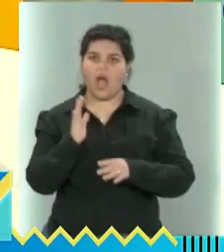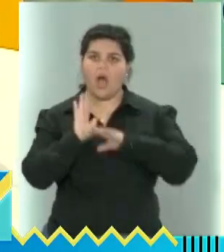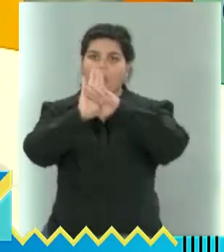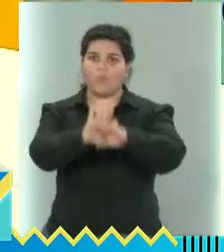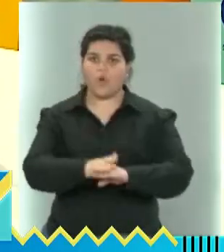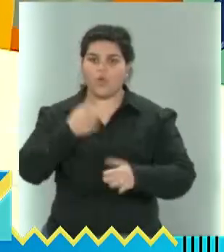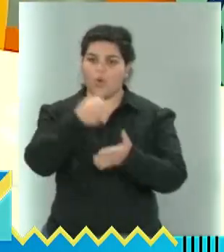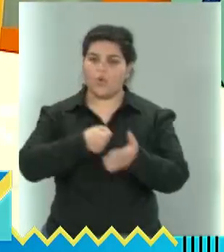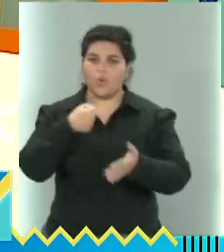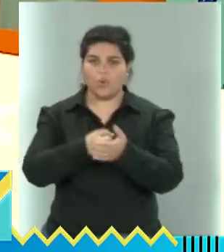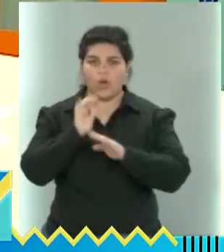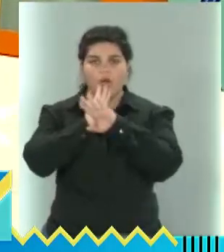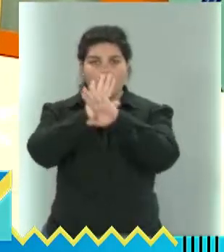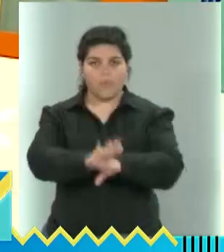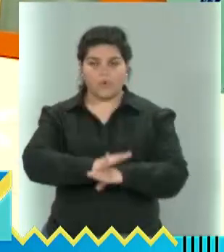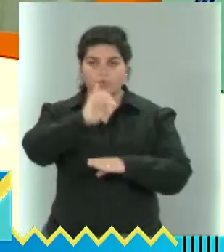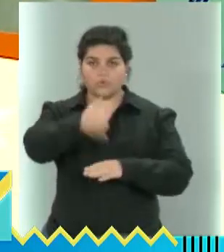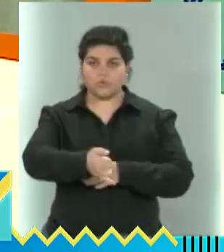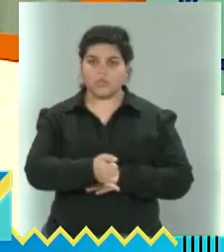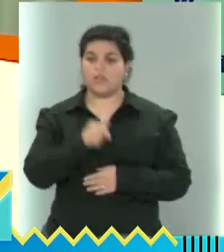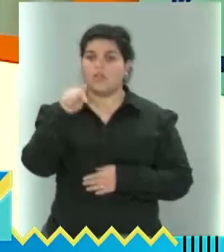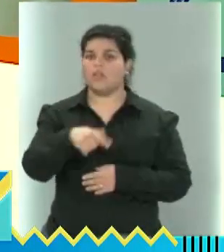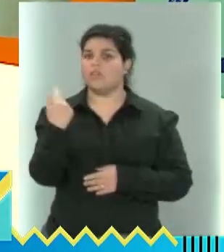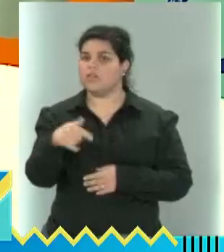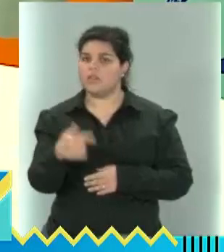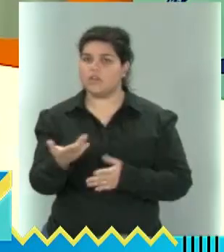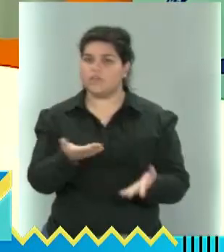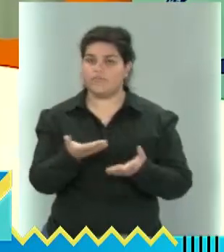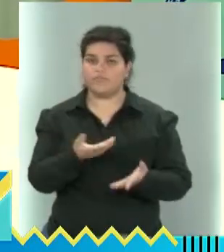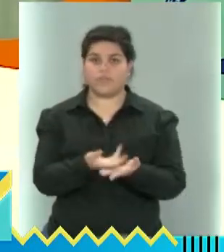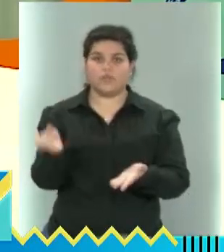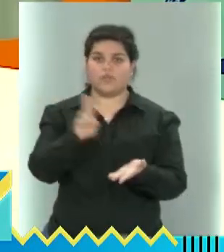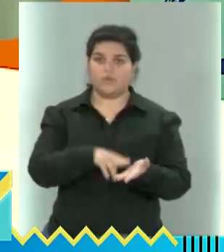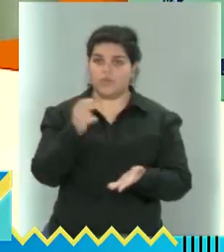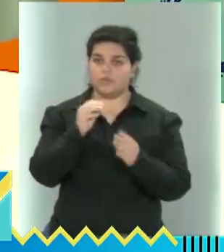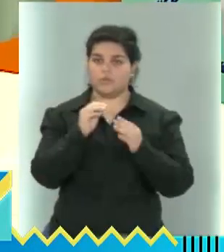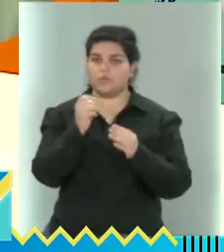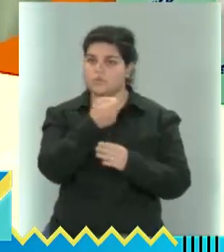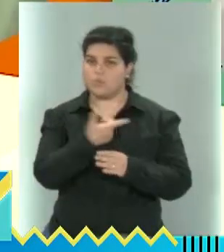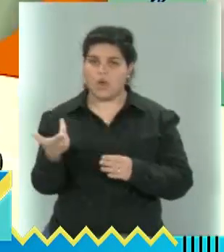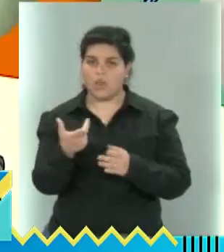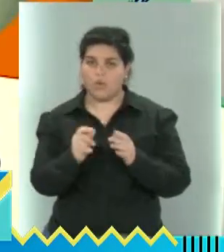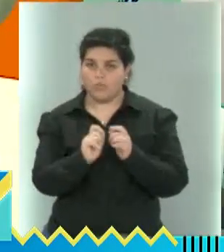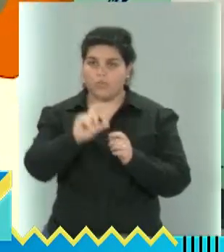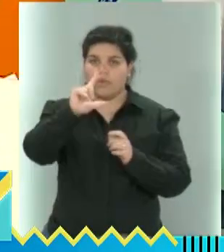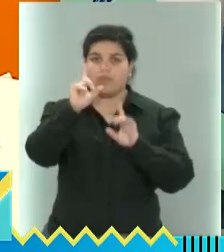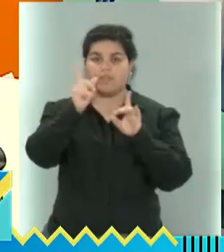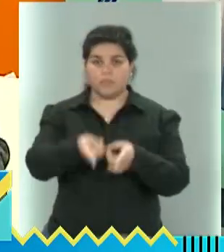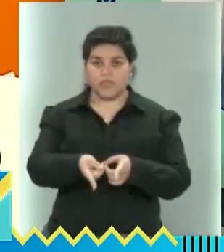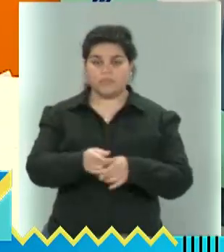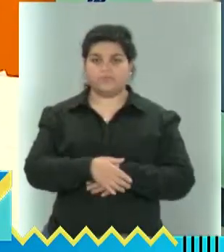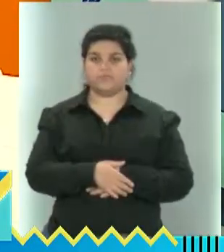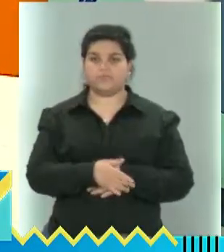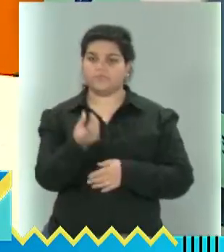de este paro docente que tiene fundamentalmente el tema de la recomposición salarial a los docentes, pero también se ha puesto muy en foco el tema